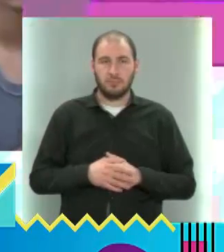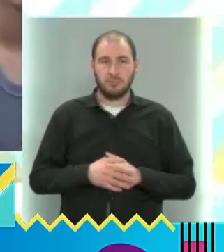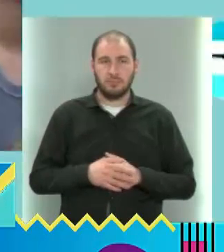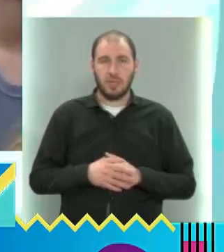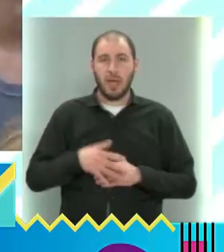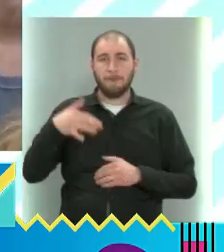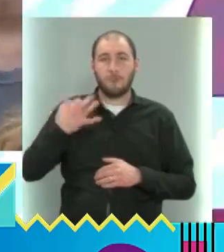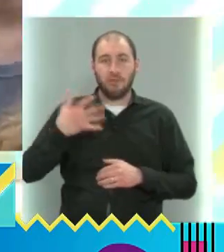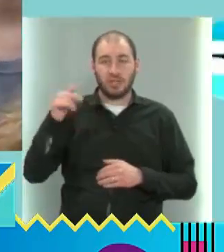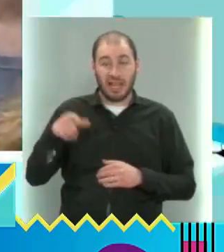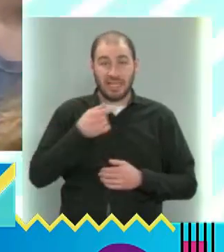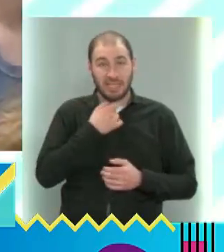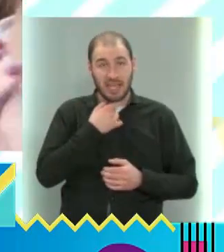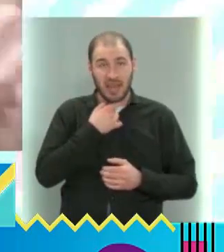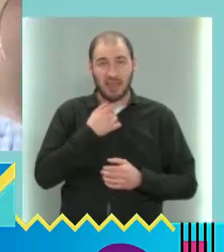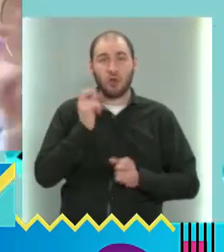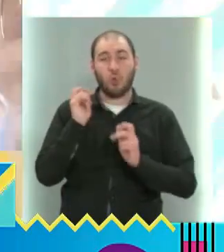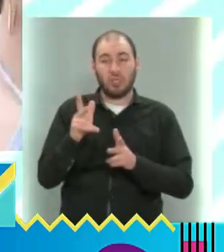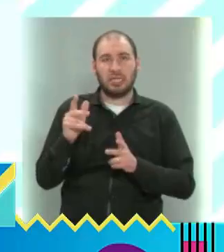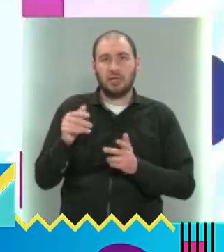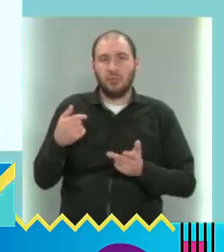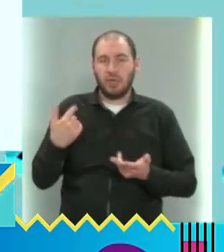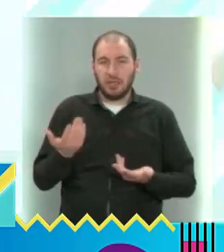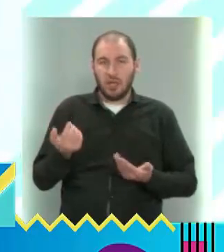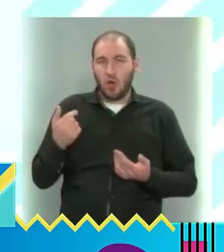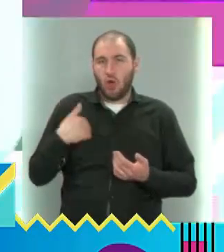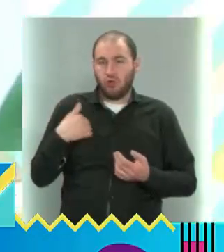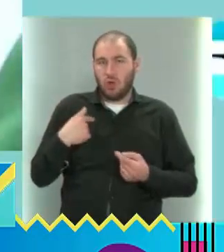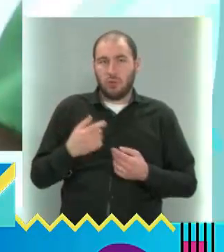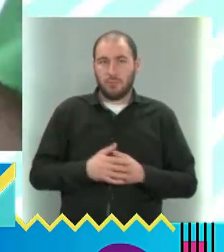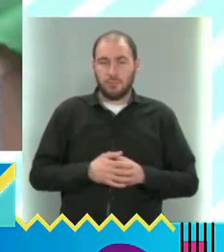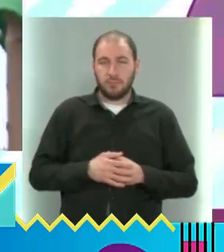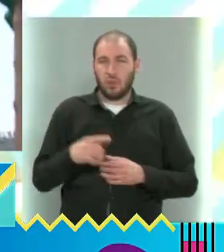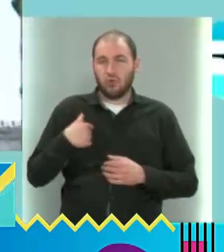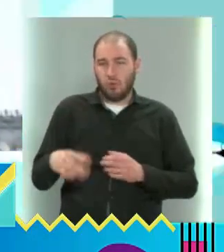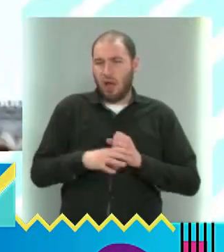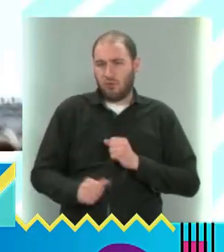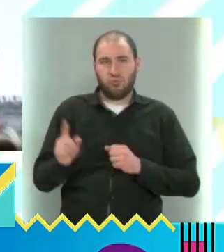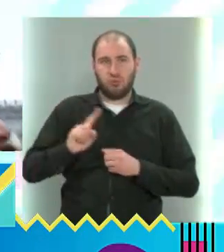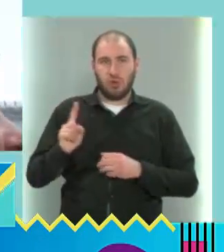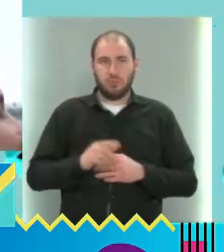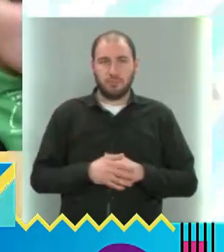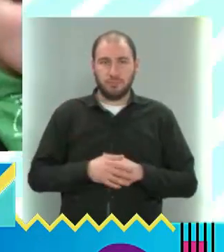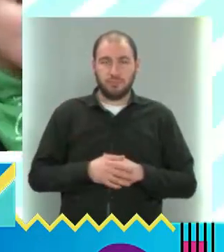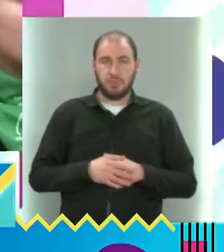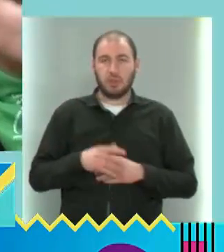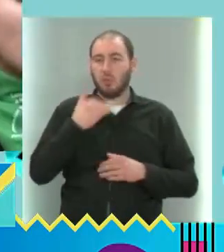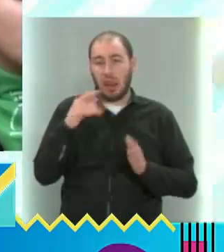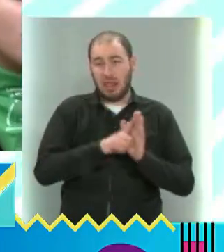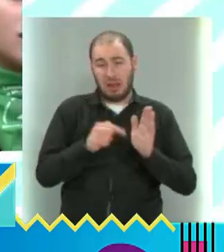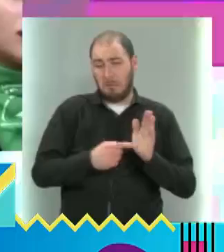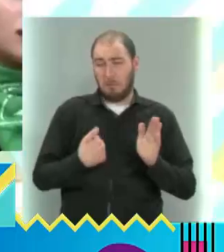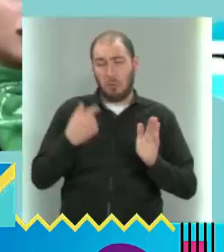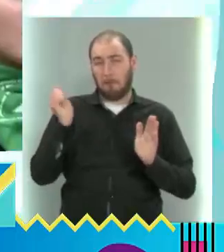el profesional que desea dice, bueno, yo no voy a practicar una interrupción, por más legal que